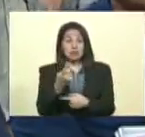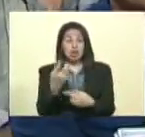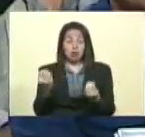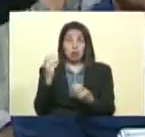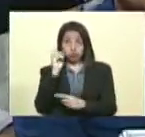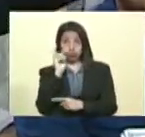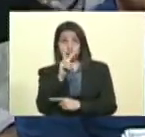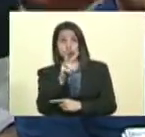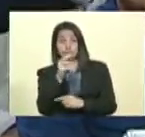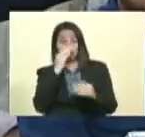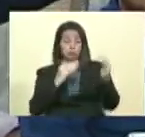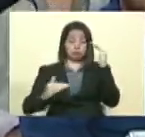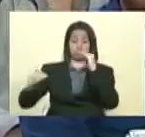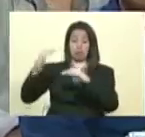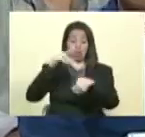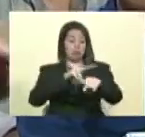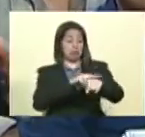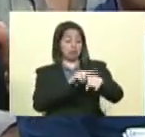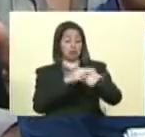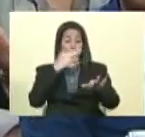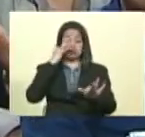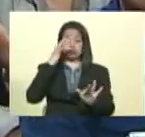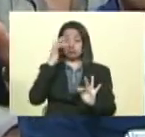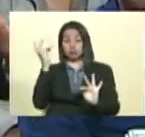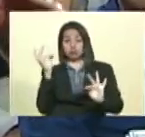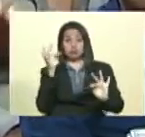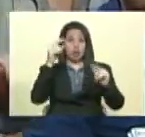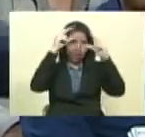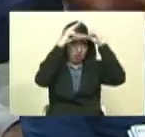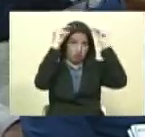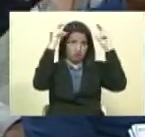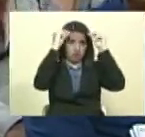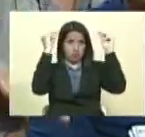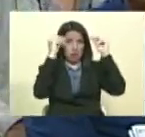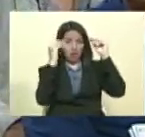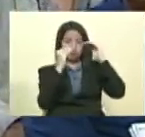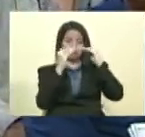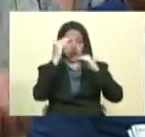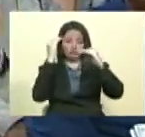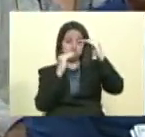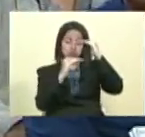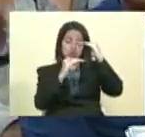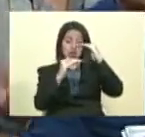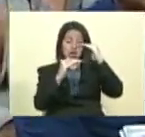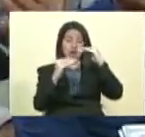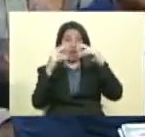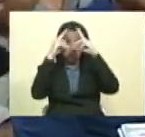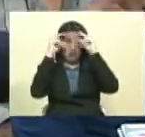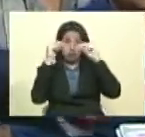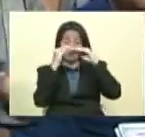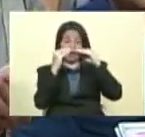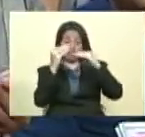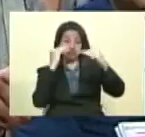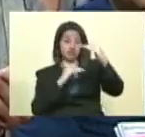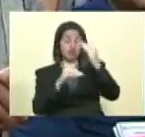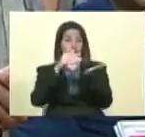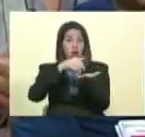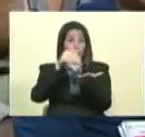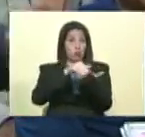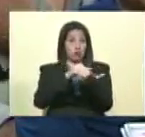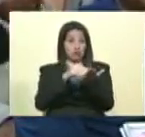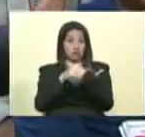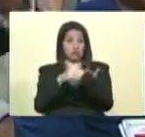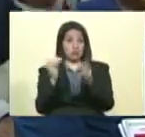el médico por encima de la enfermera y la enfermera por encima del obrero y de los empleados. Eso fue lo que nosotros heredamos de la Cuarta